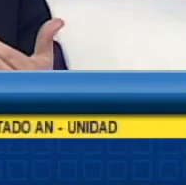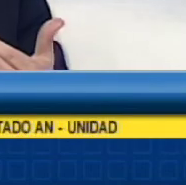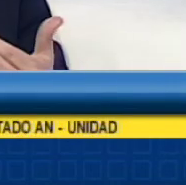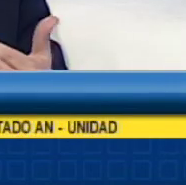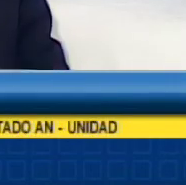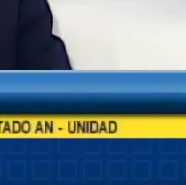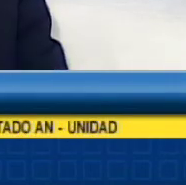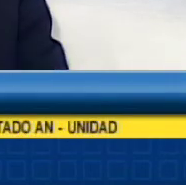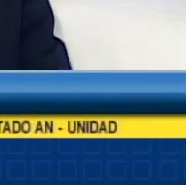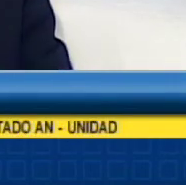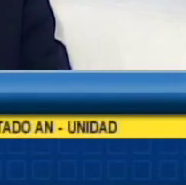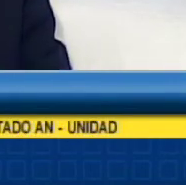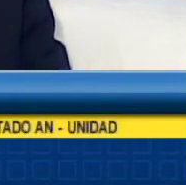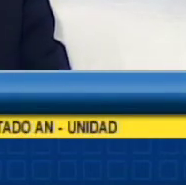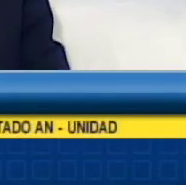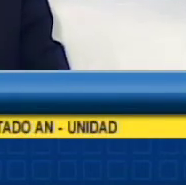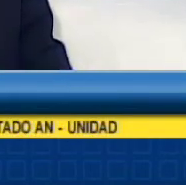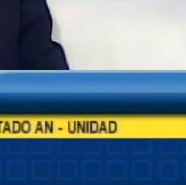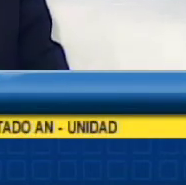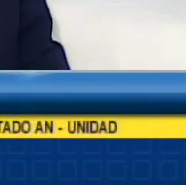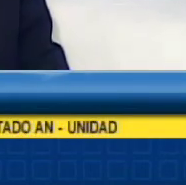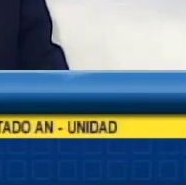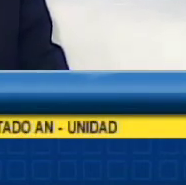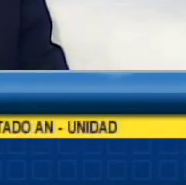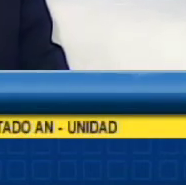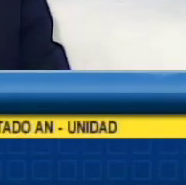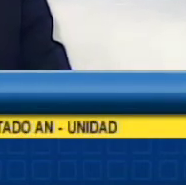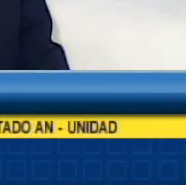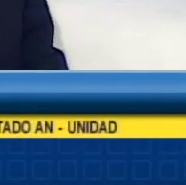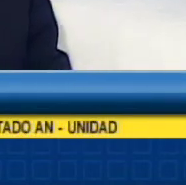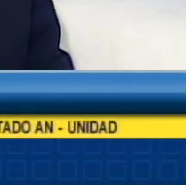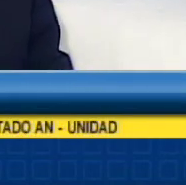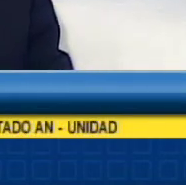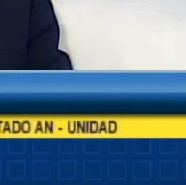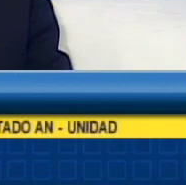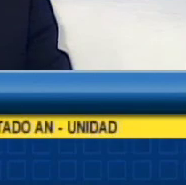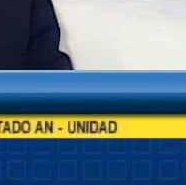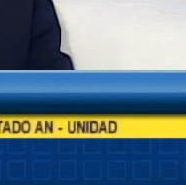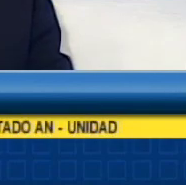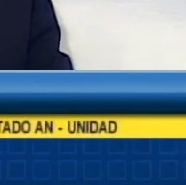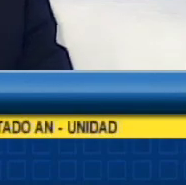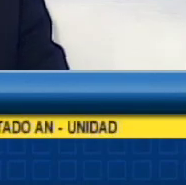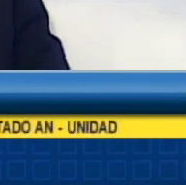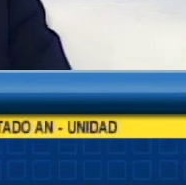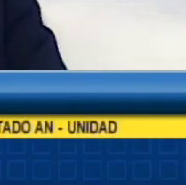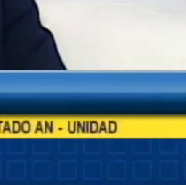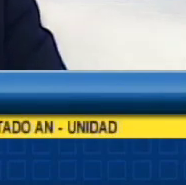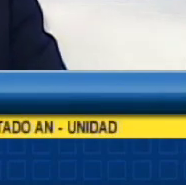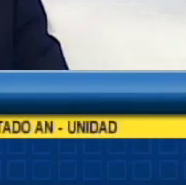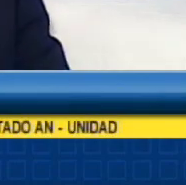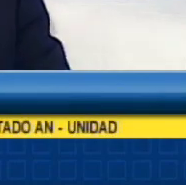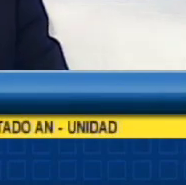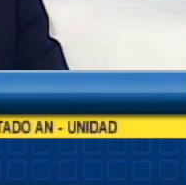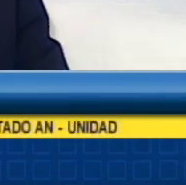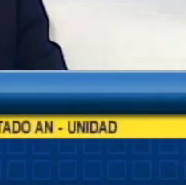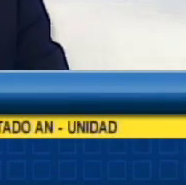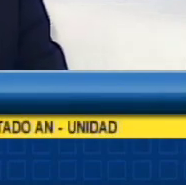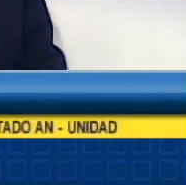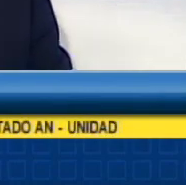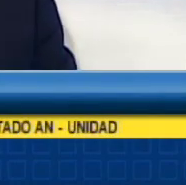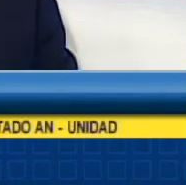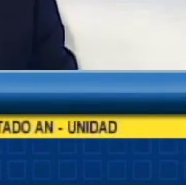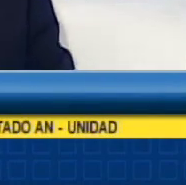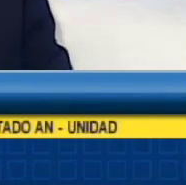país. Eso se lo tienen que cambiar quienes están en el poder. Estar en el poder no es ser dueño de Venezuela, es estar